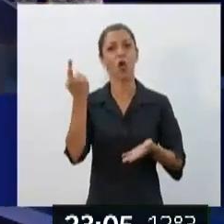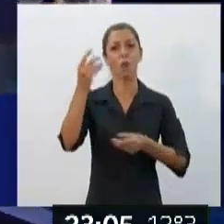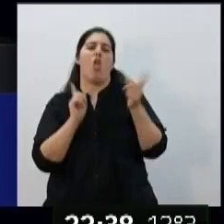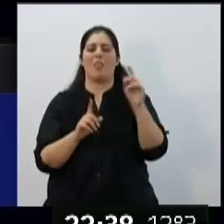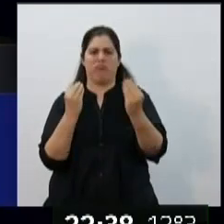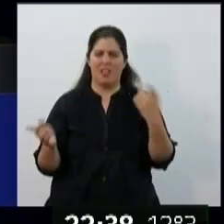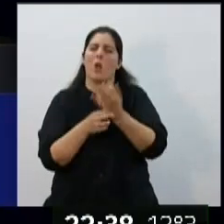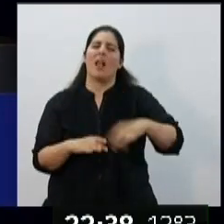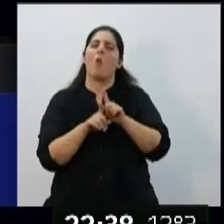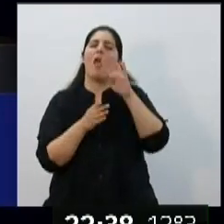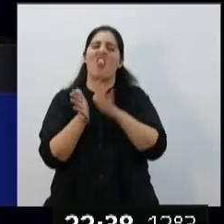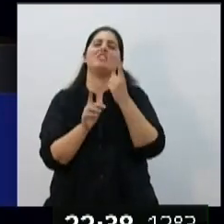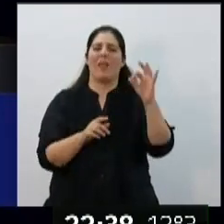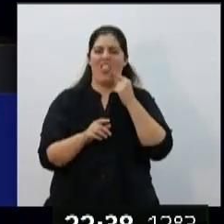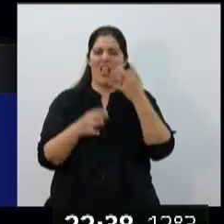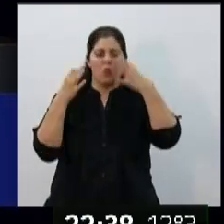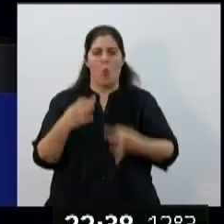Su tiempo. Bueno.